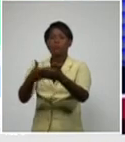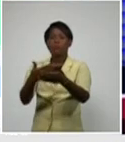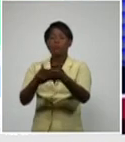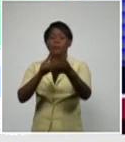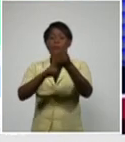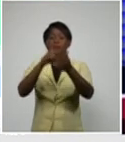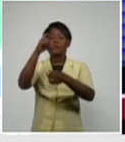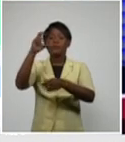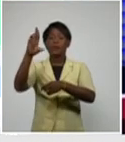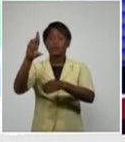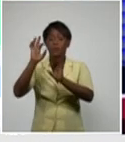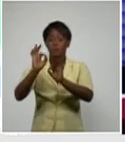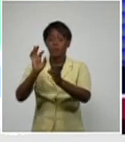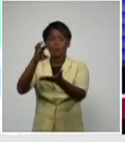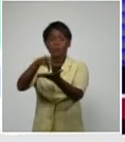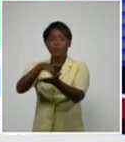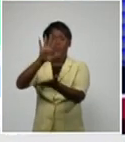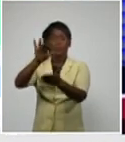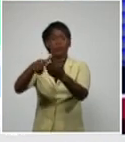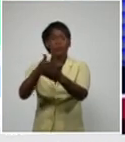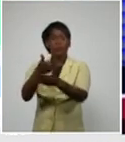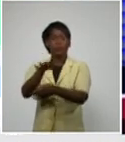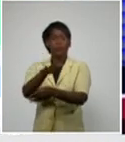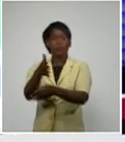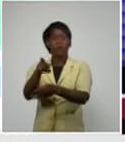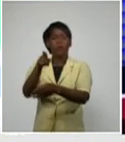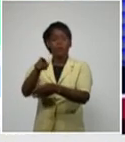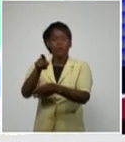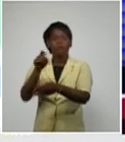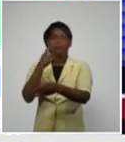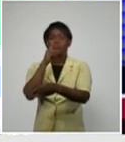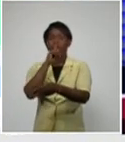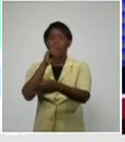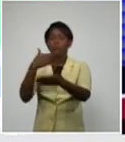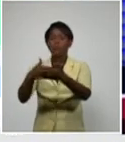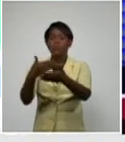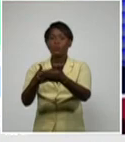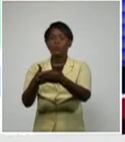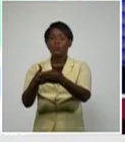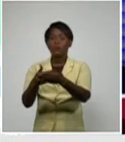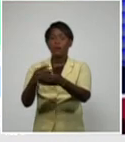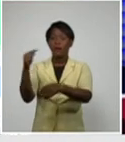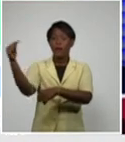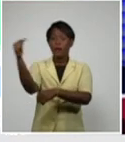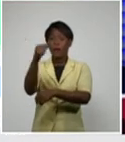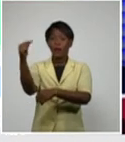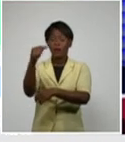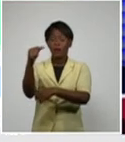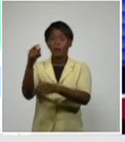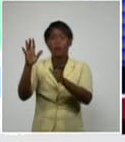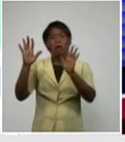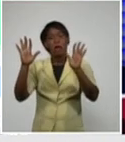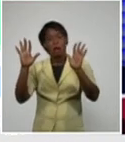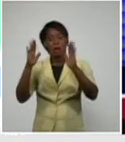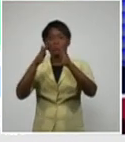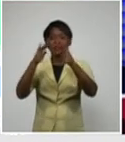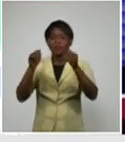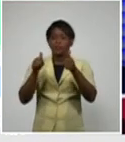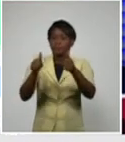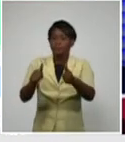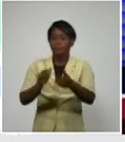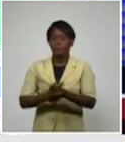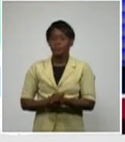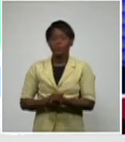en este centro. Si resulta negativo, ya no se contagió, aunque se le da